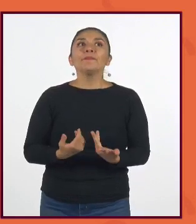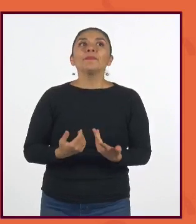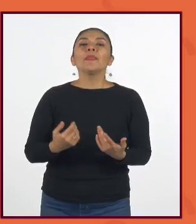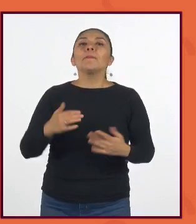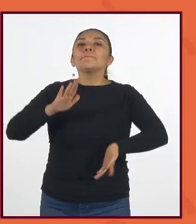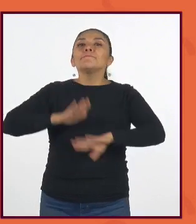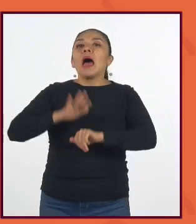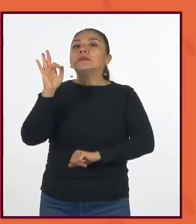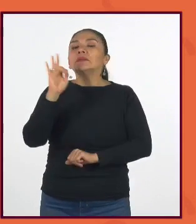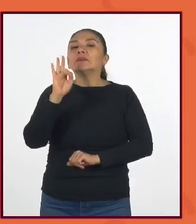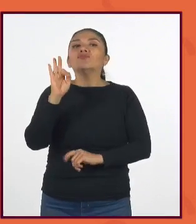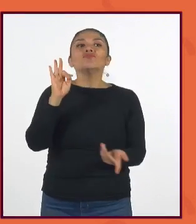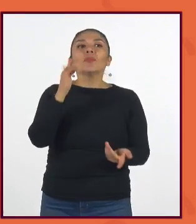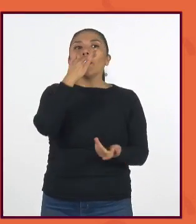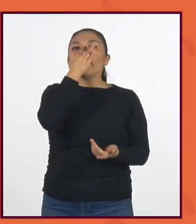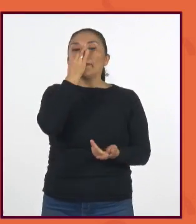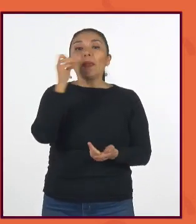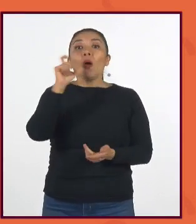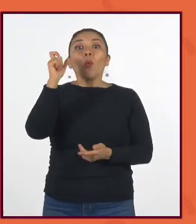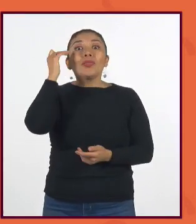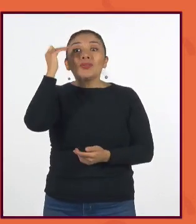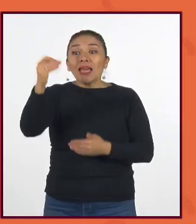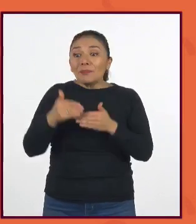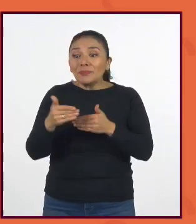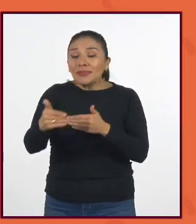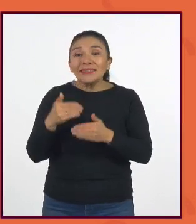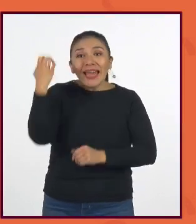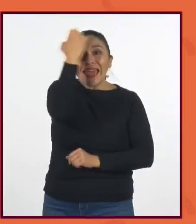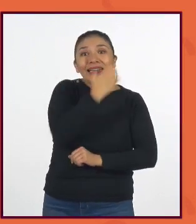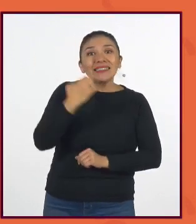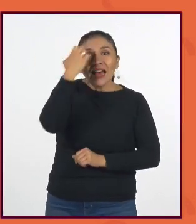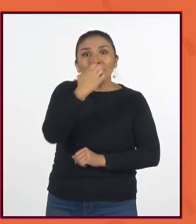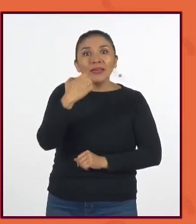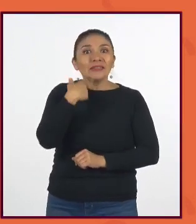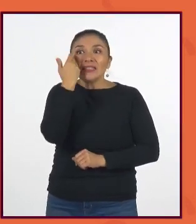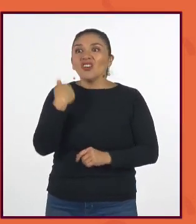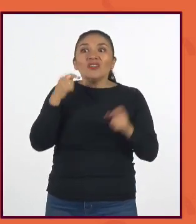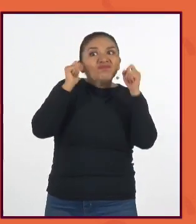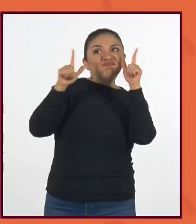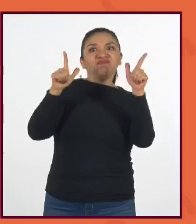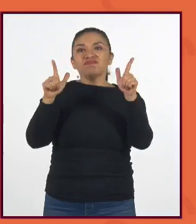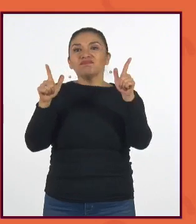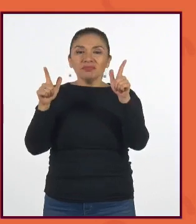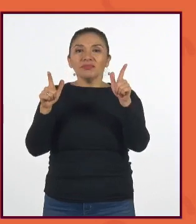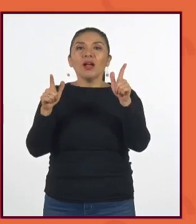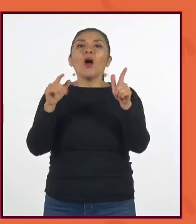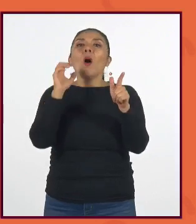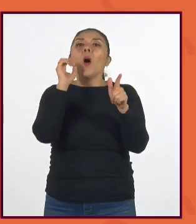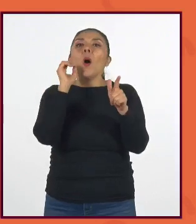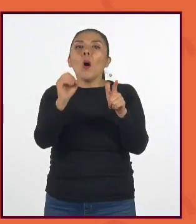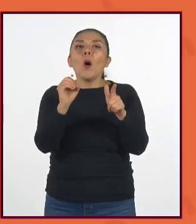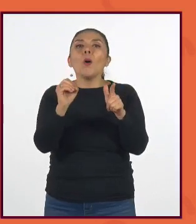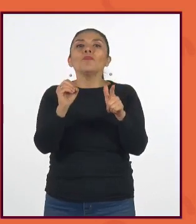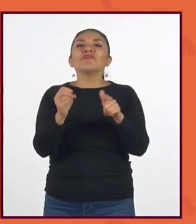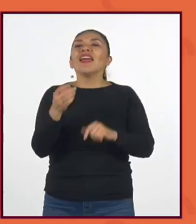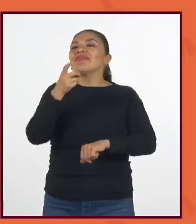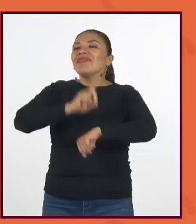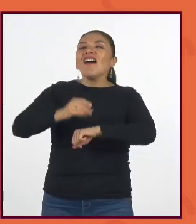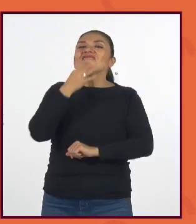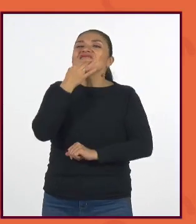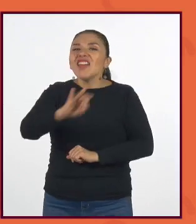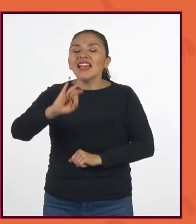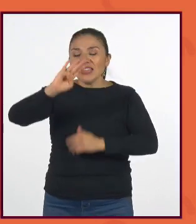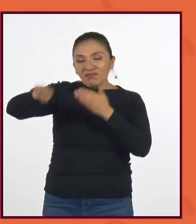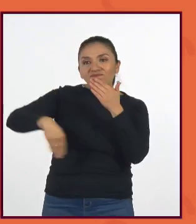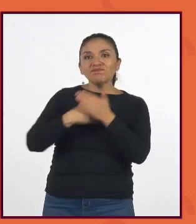si tiene en épocas de exámenes, ajá, o mantener alguna, o sea, como la fiesta y al día siguiente estar